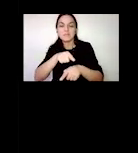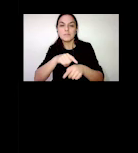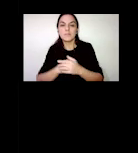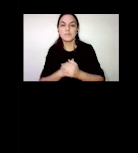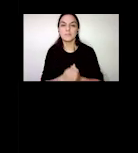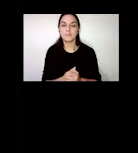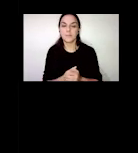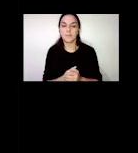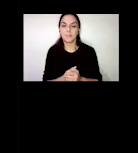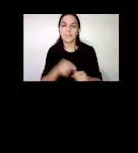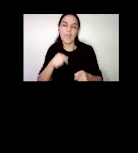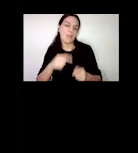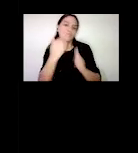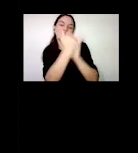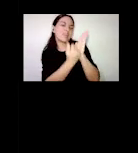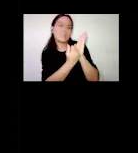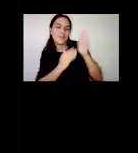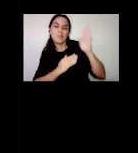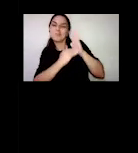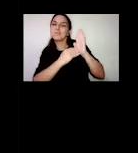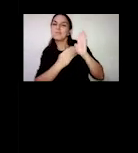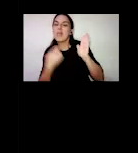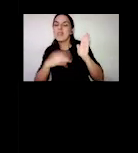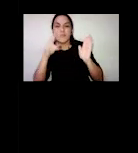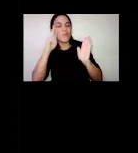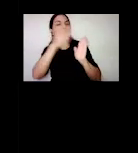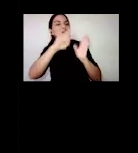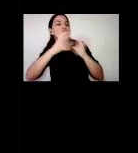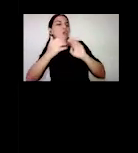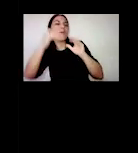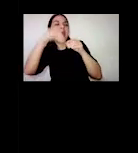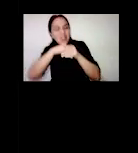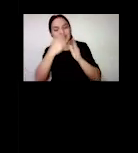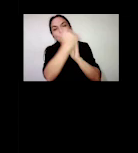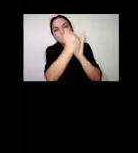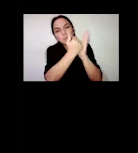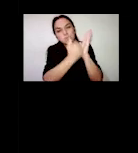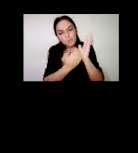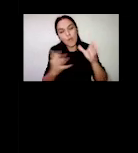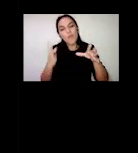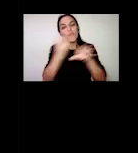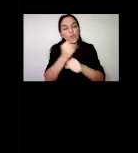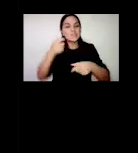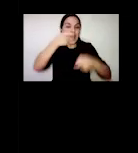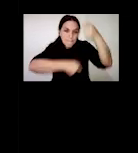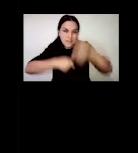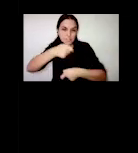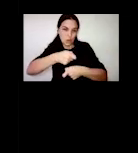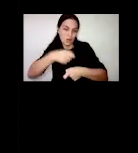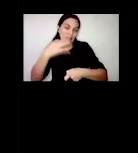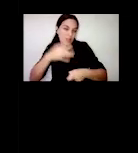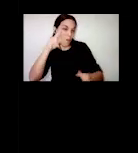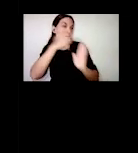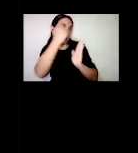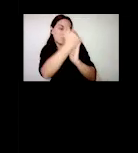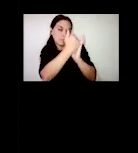el criterio de fuente? Bueno, vamos a tener que ver cómo está conformado esa bolsa de inversiones, ese portfolio de inversiones, y